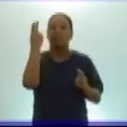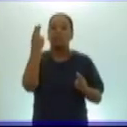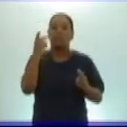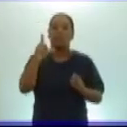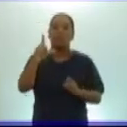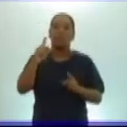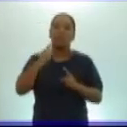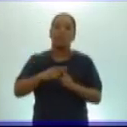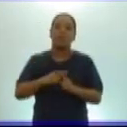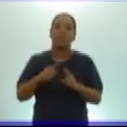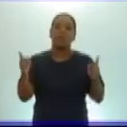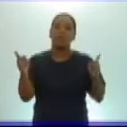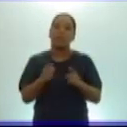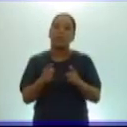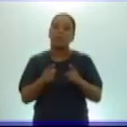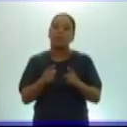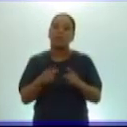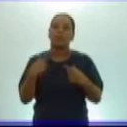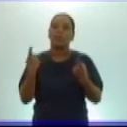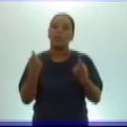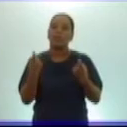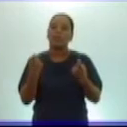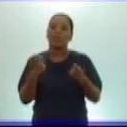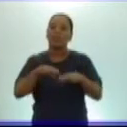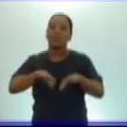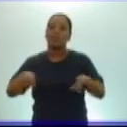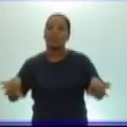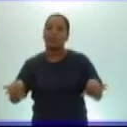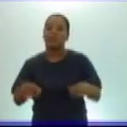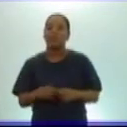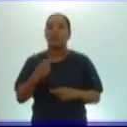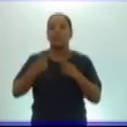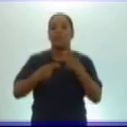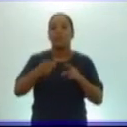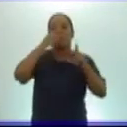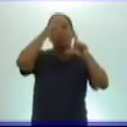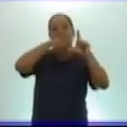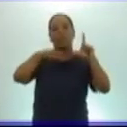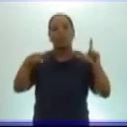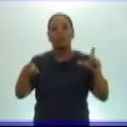para que resuma los útiles empleados y van a hacer el diagrama de flujo de esta operación.